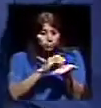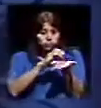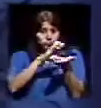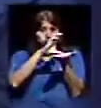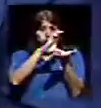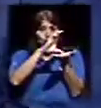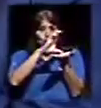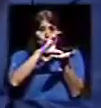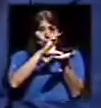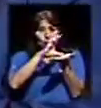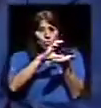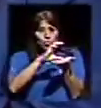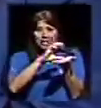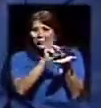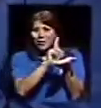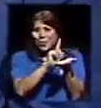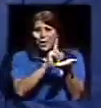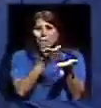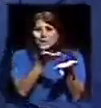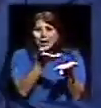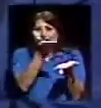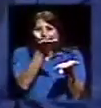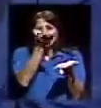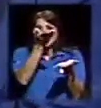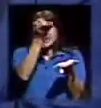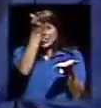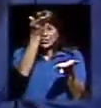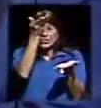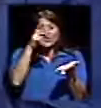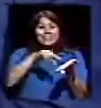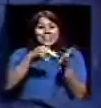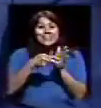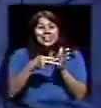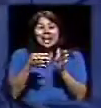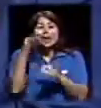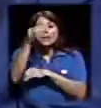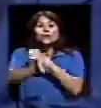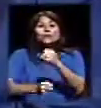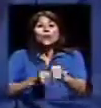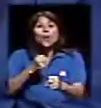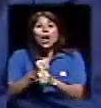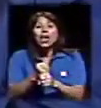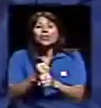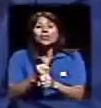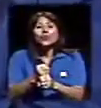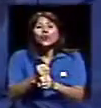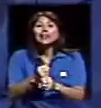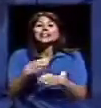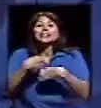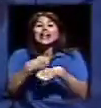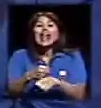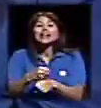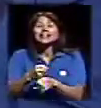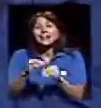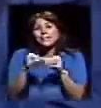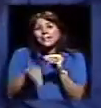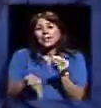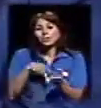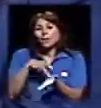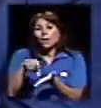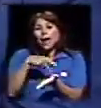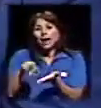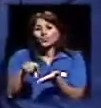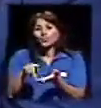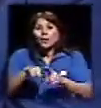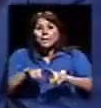Es que en el 2014 hay menos vencimientos de deuda, entonces menos pagos que hacer. Pero sí podemos observar que